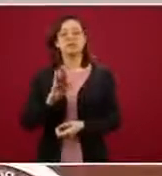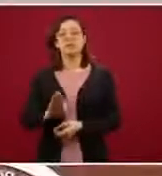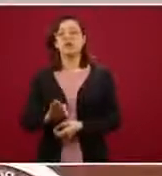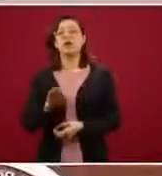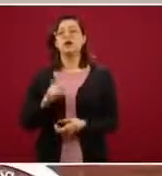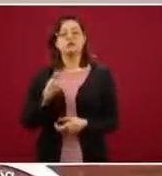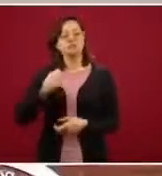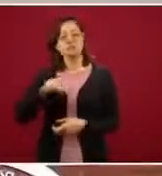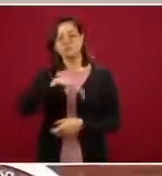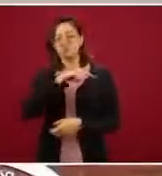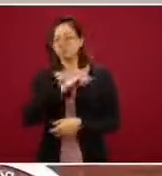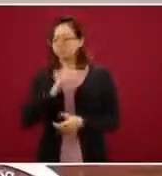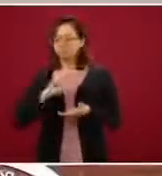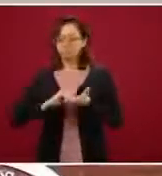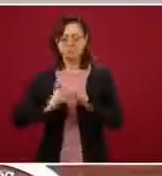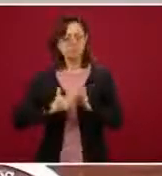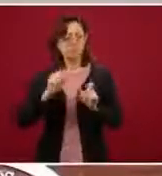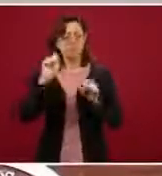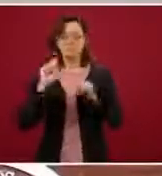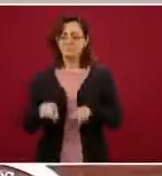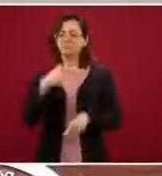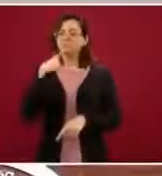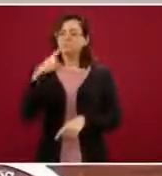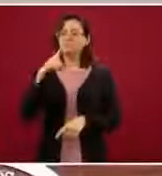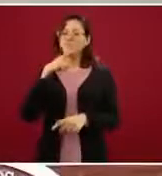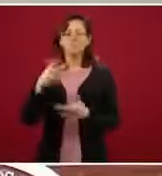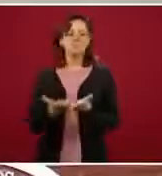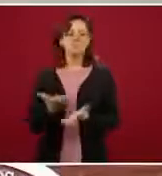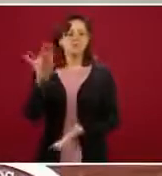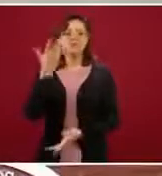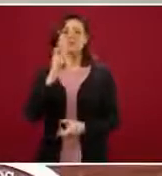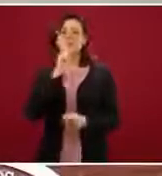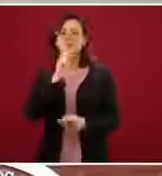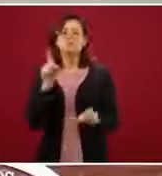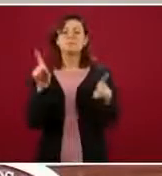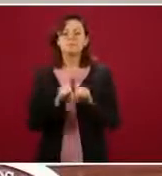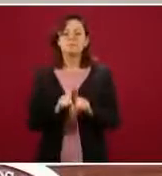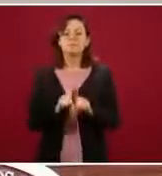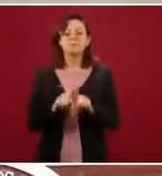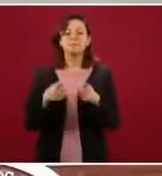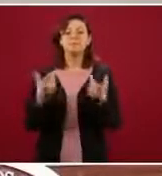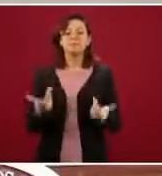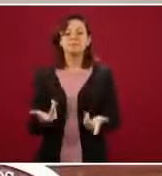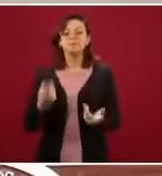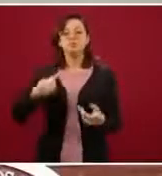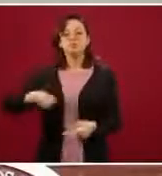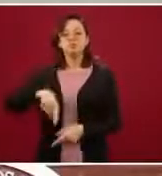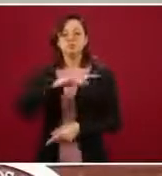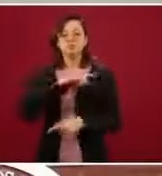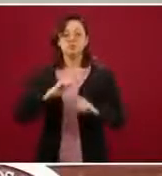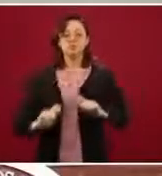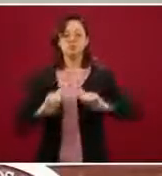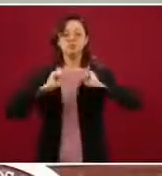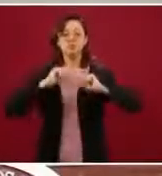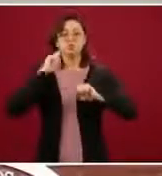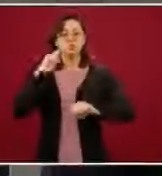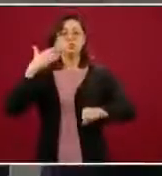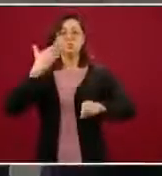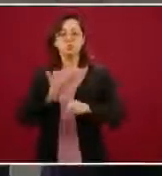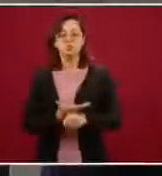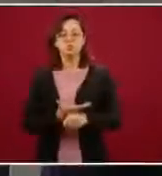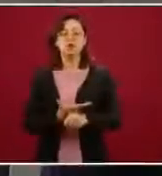continuaremos con la estrategia de presentar las denuncias y hacer o ejercer nuestras facultades para efecto de poder, en su